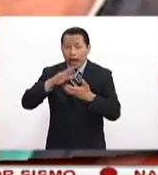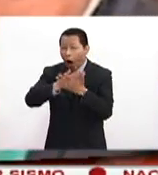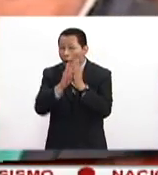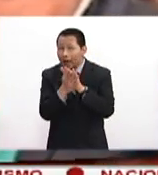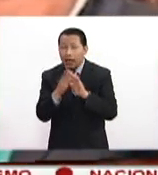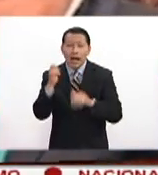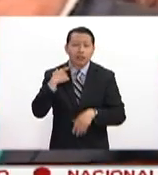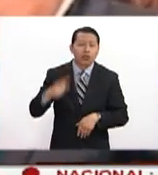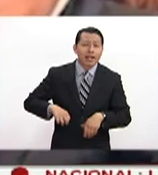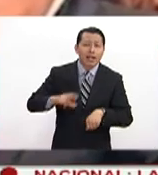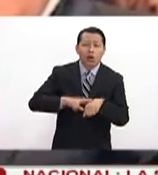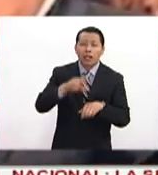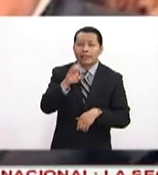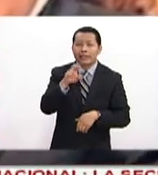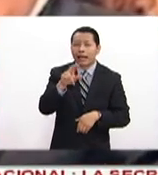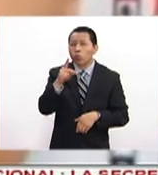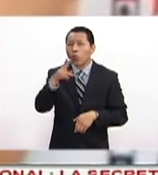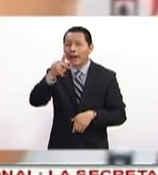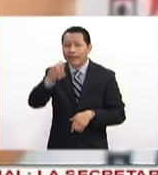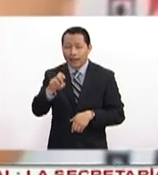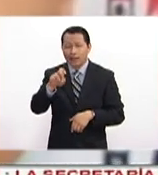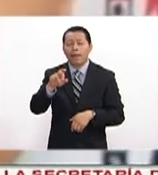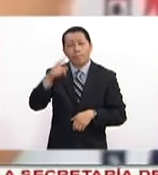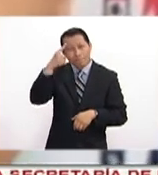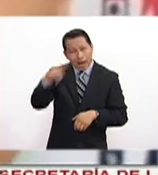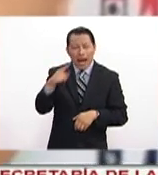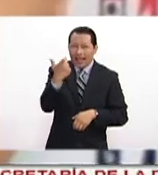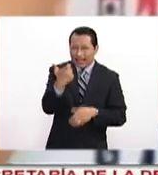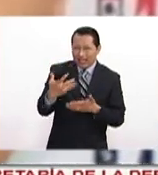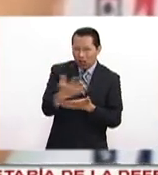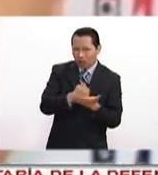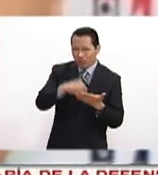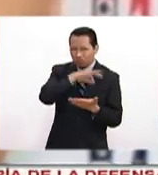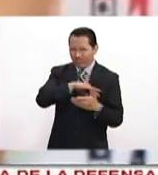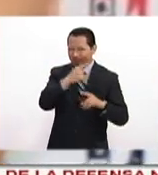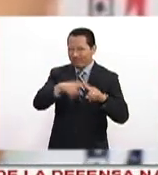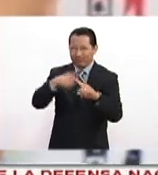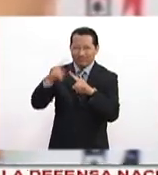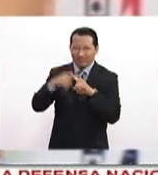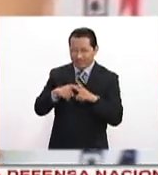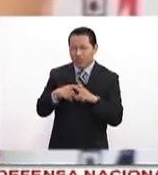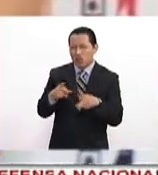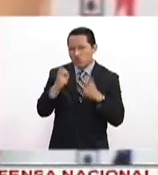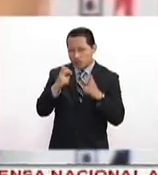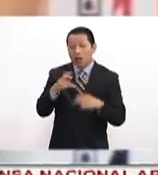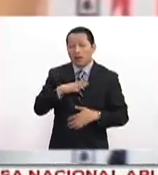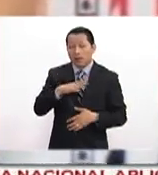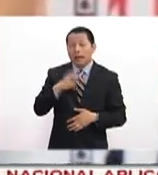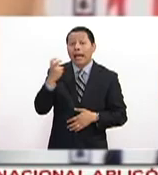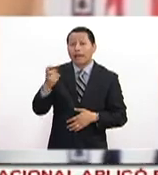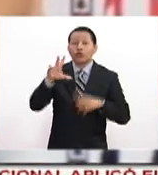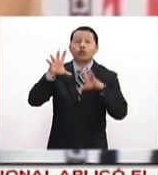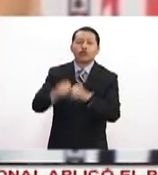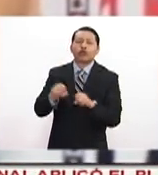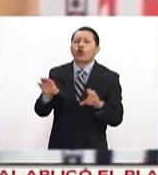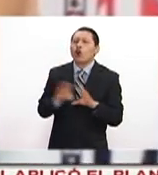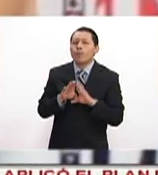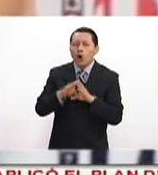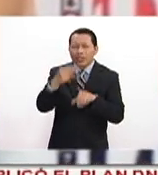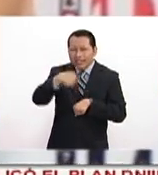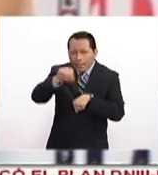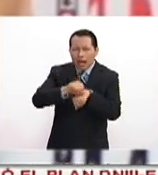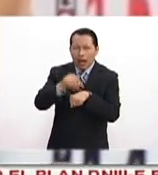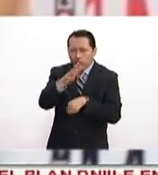del exgobernador César Duarte en la evasión de recursos públicos durante su gestión. Fong fue capturado tras varias semanas